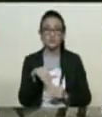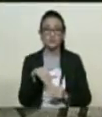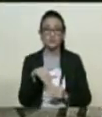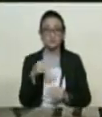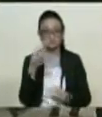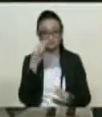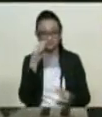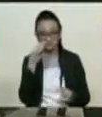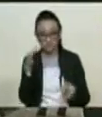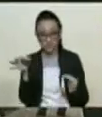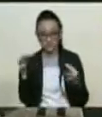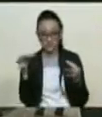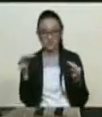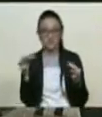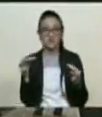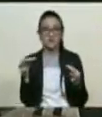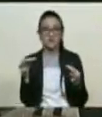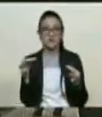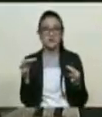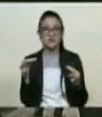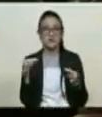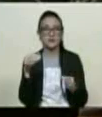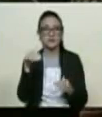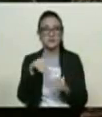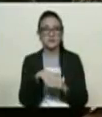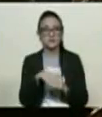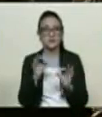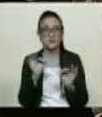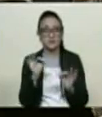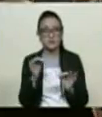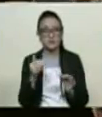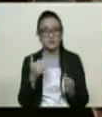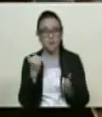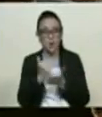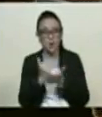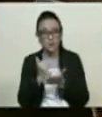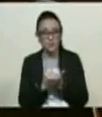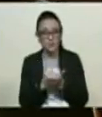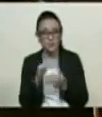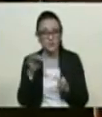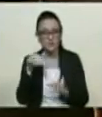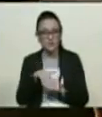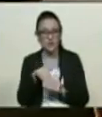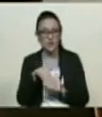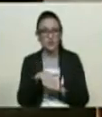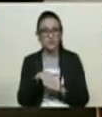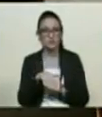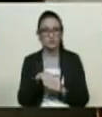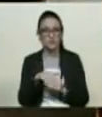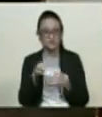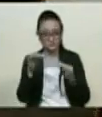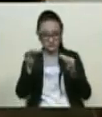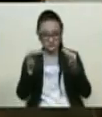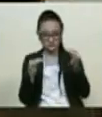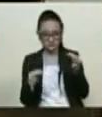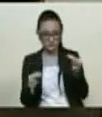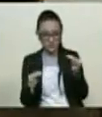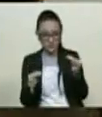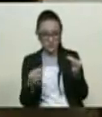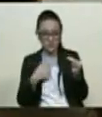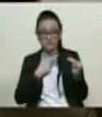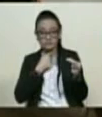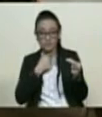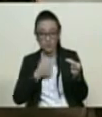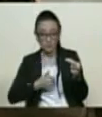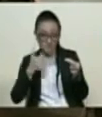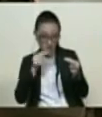mirar los candidatos que efectivamente el comprobante del voto tiene los candidatos y las candidatas de su